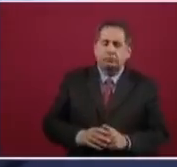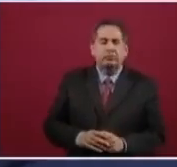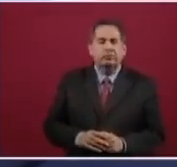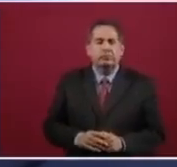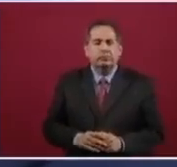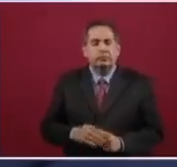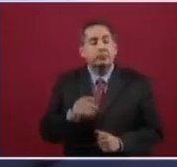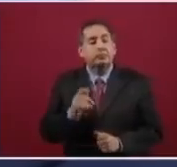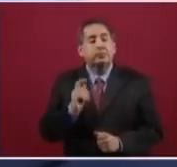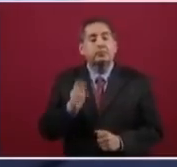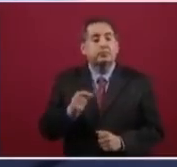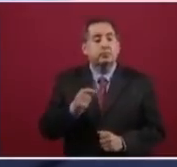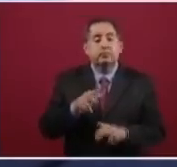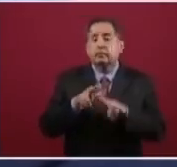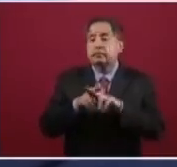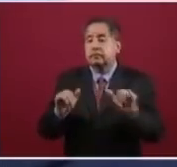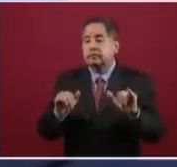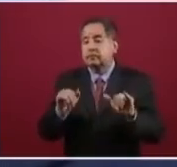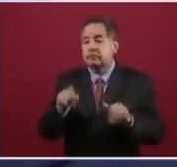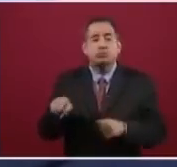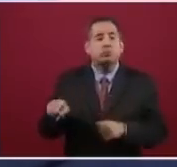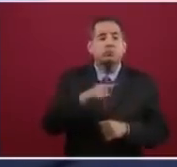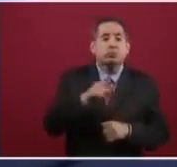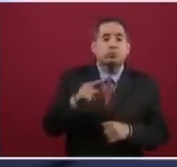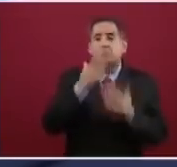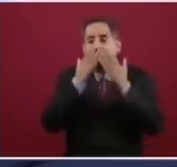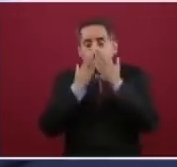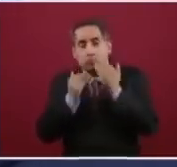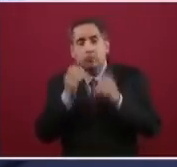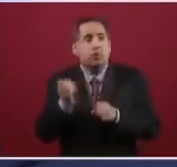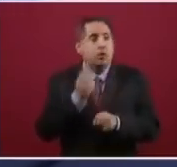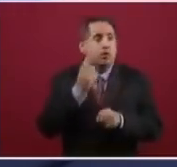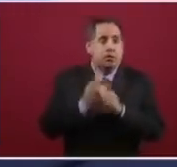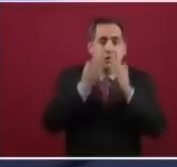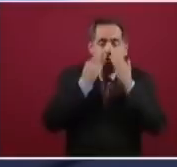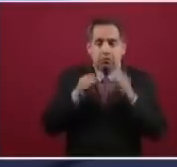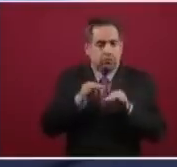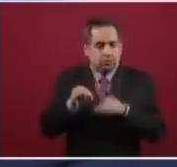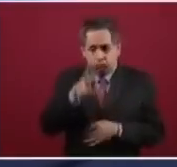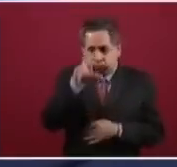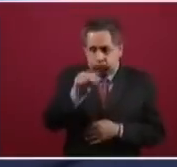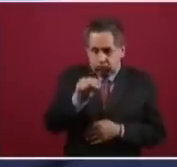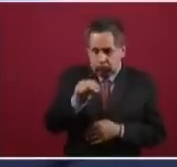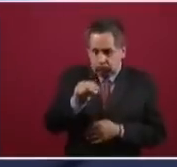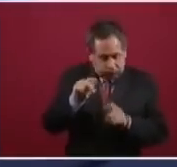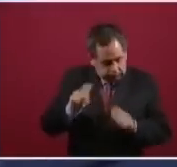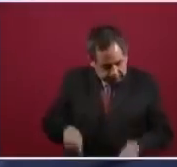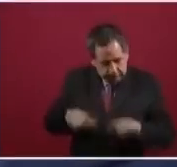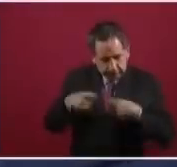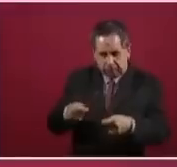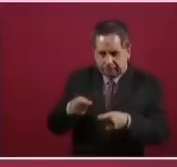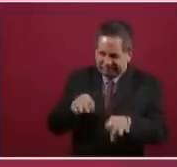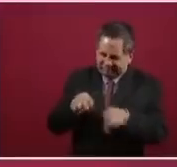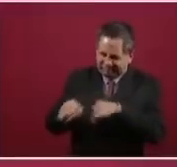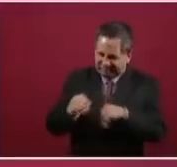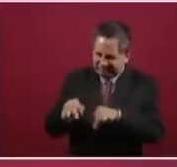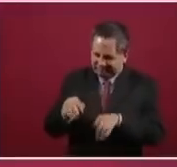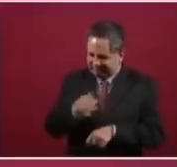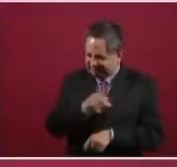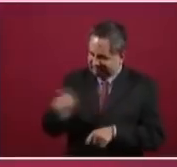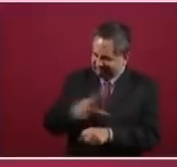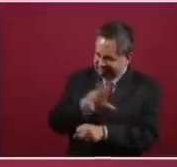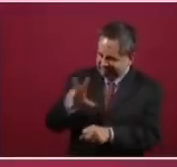que ningún mexicano se quede en la oportunidad de trabajar ese es el ideal que queremos convertir en